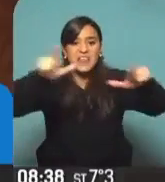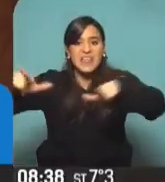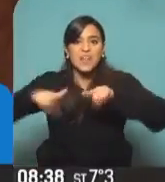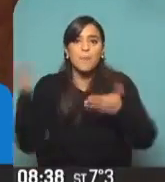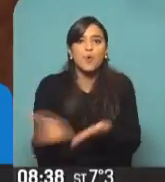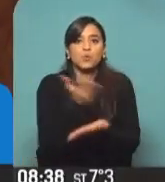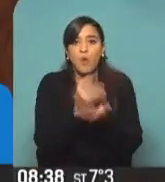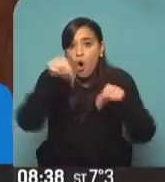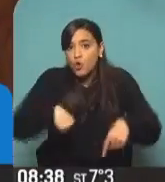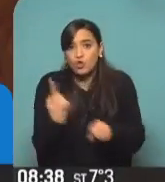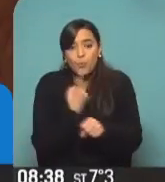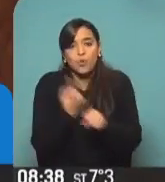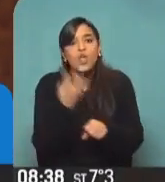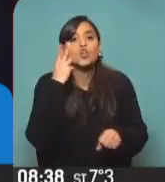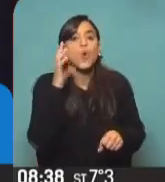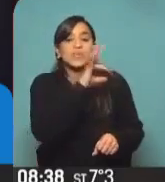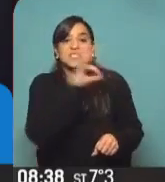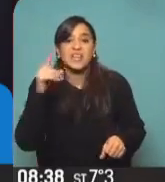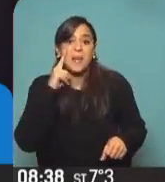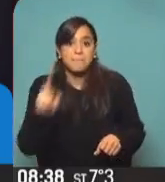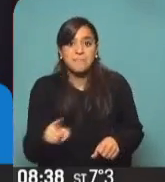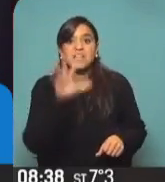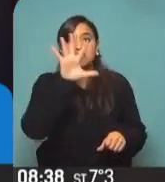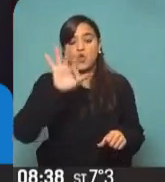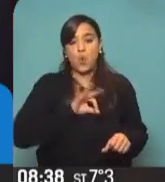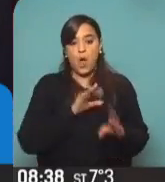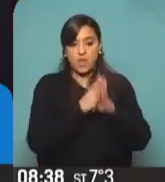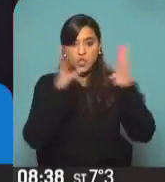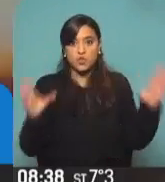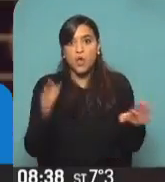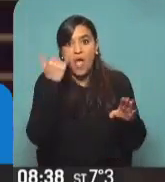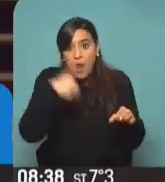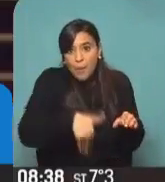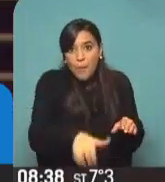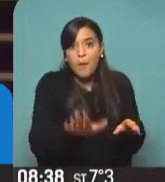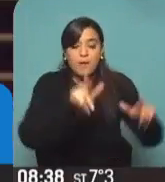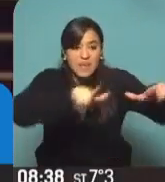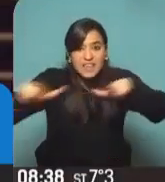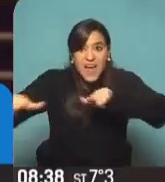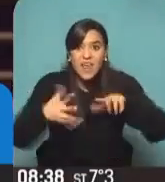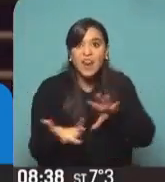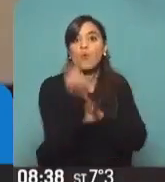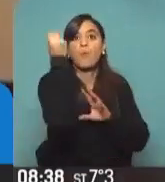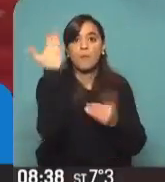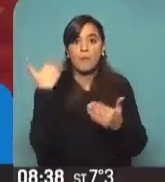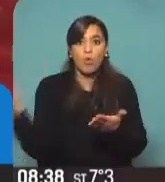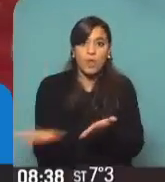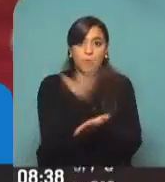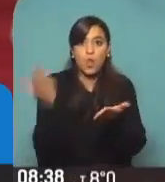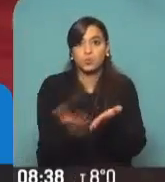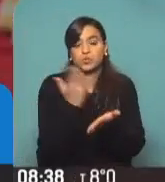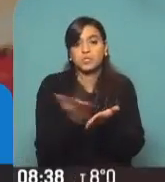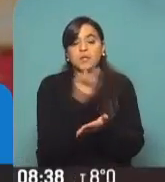en 900.000 en 5 años y 300 mil casi en la inmediatez cuando uno mira eso bueno la obra se paga sola ahora